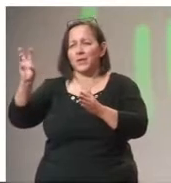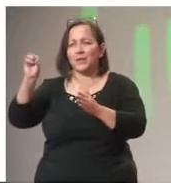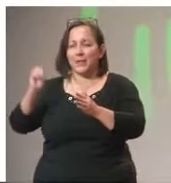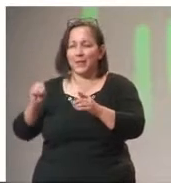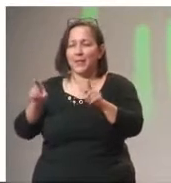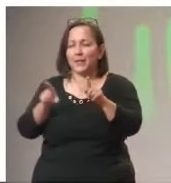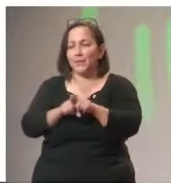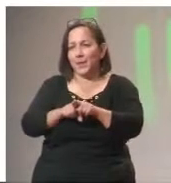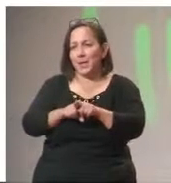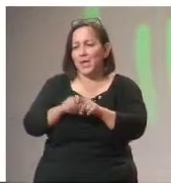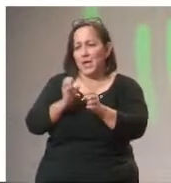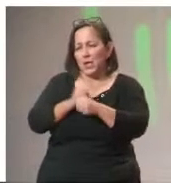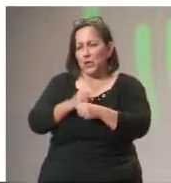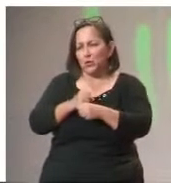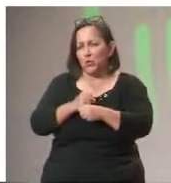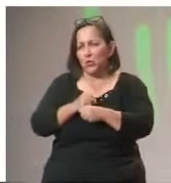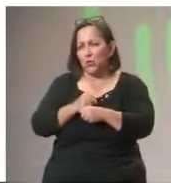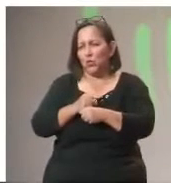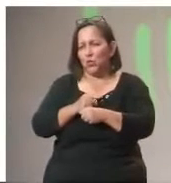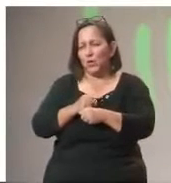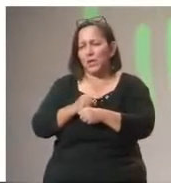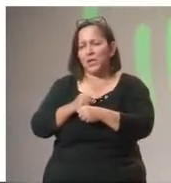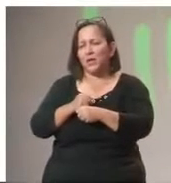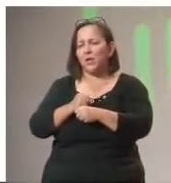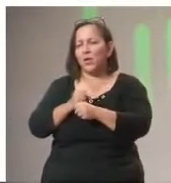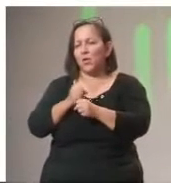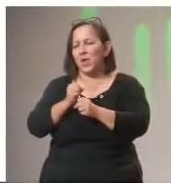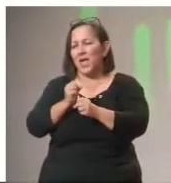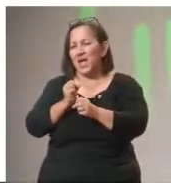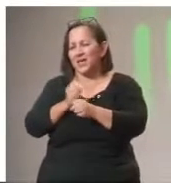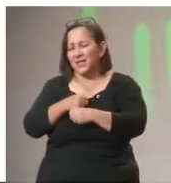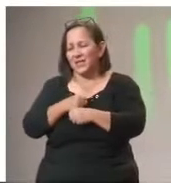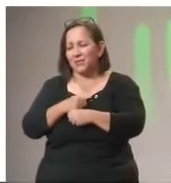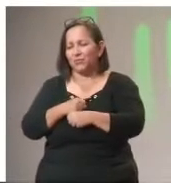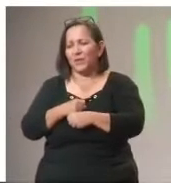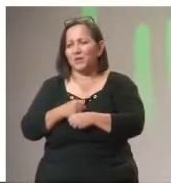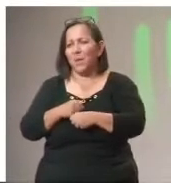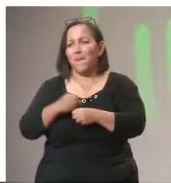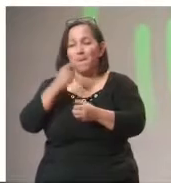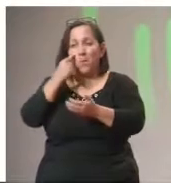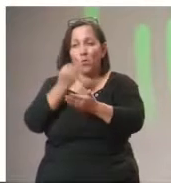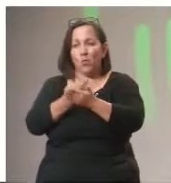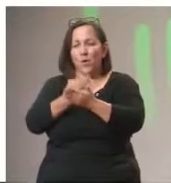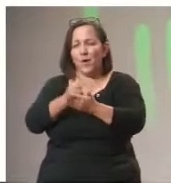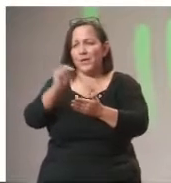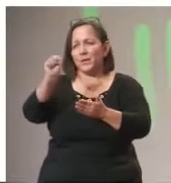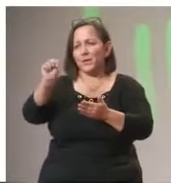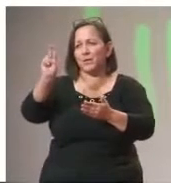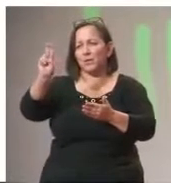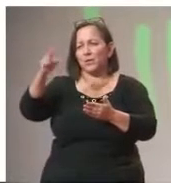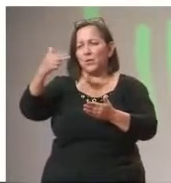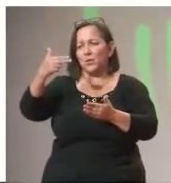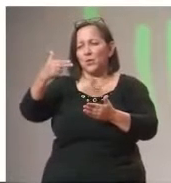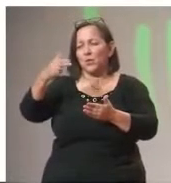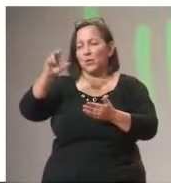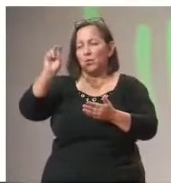cantidad de pruebas nucleares, y eso generó un aumento de tritio en la atmósfera que no es